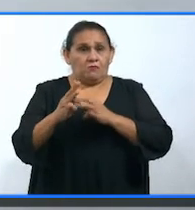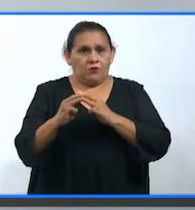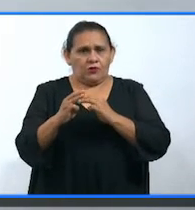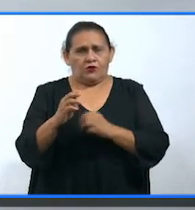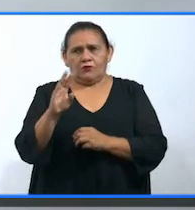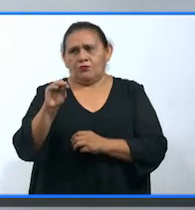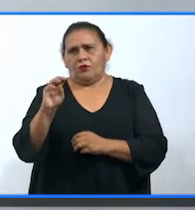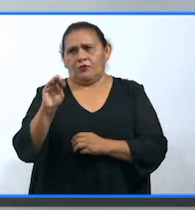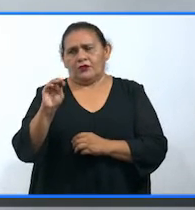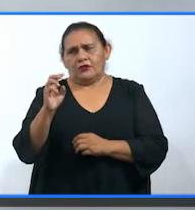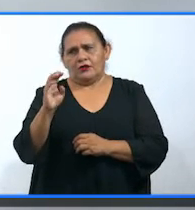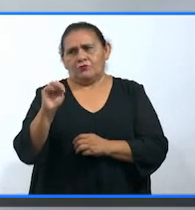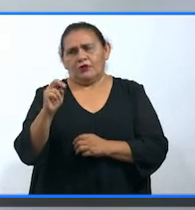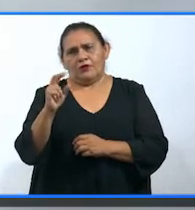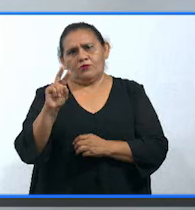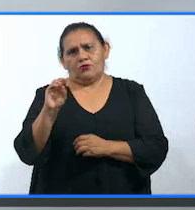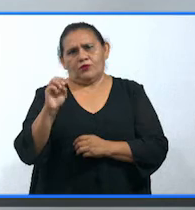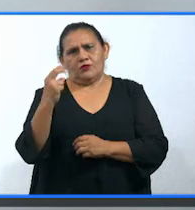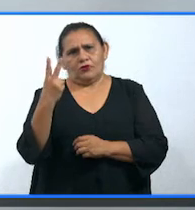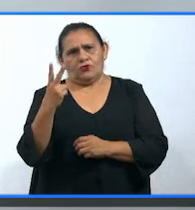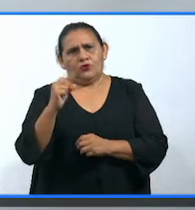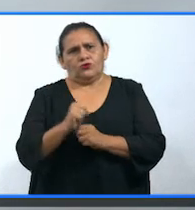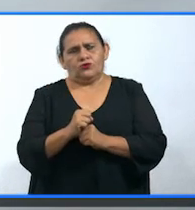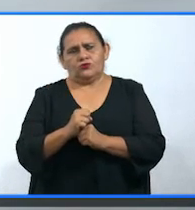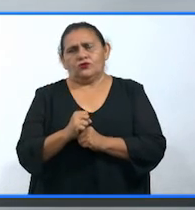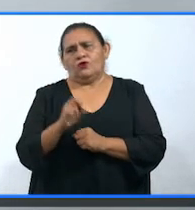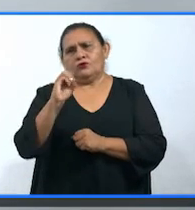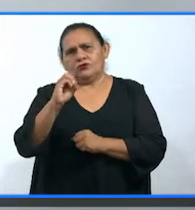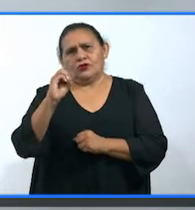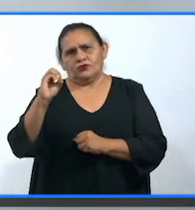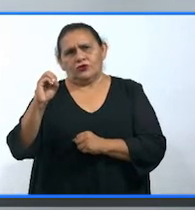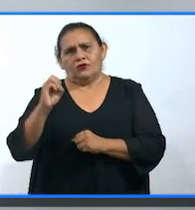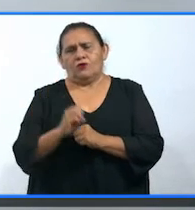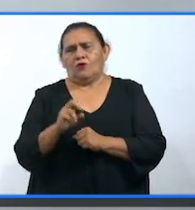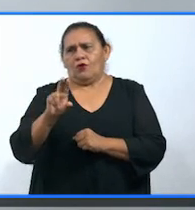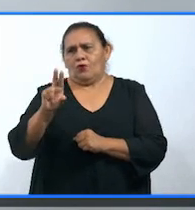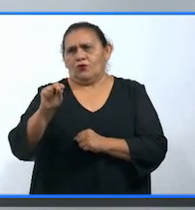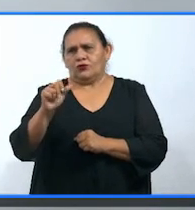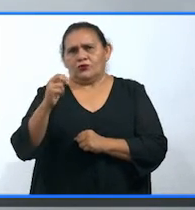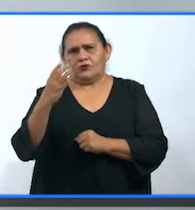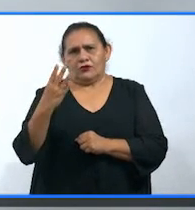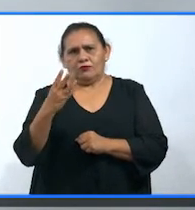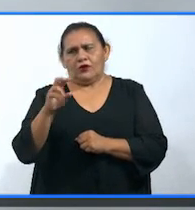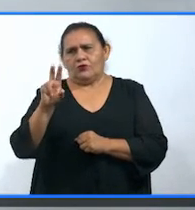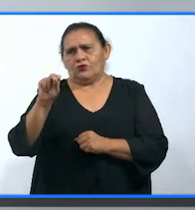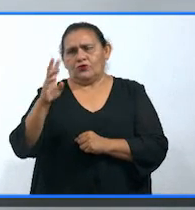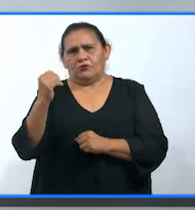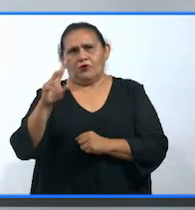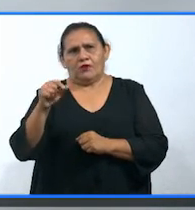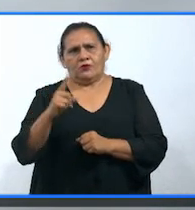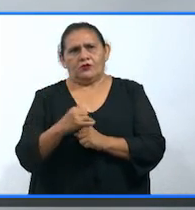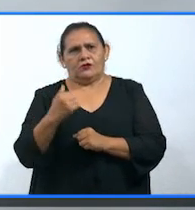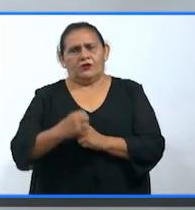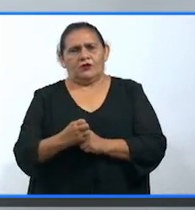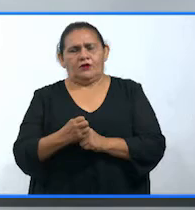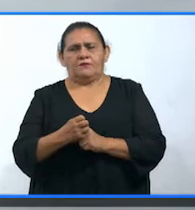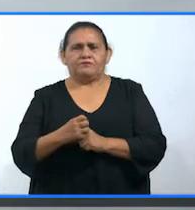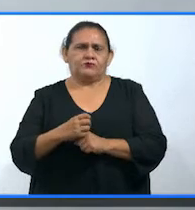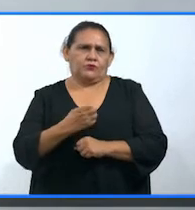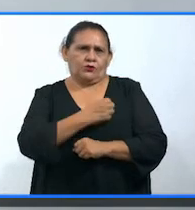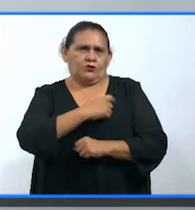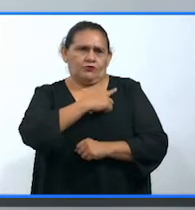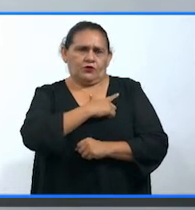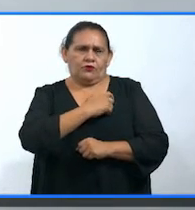9992-008489 en español y 9991-406622 en lengua